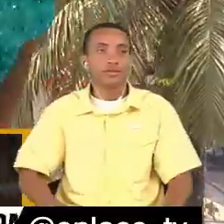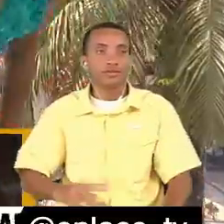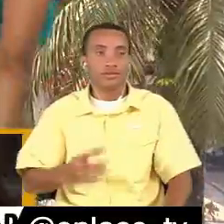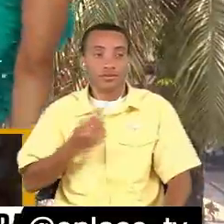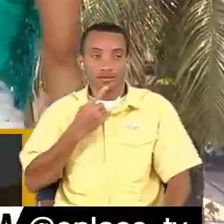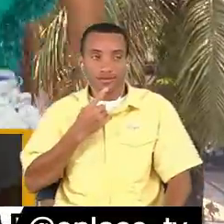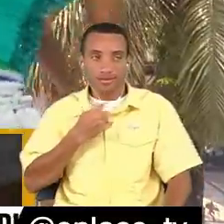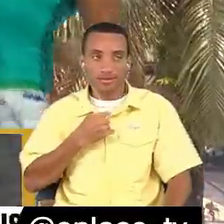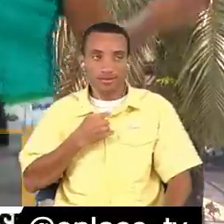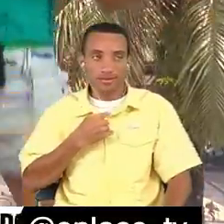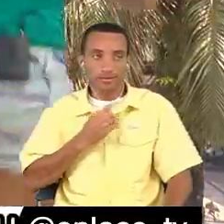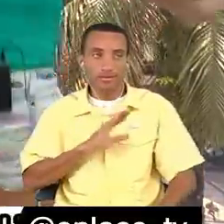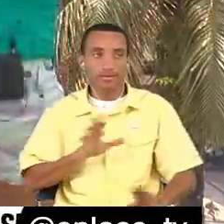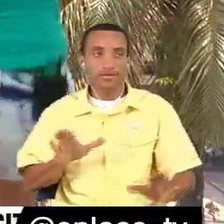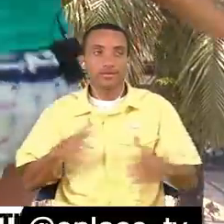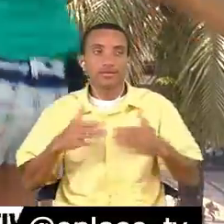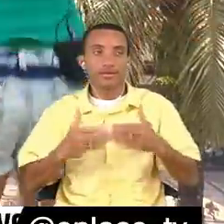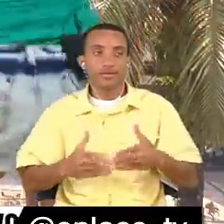Dímelo.